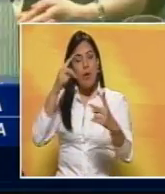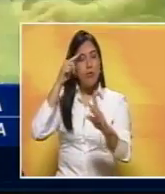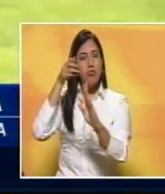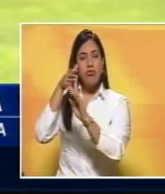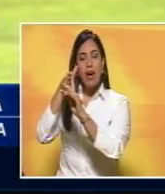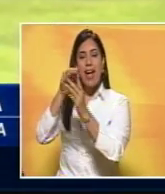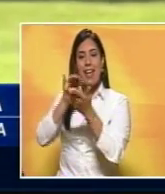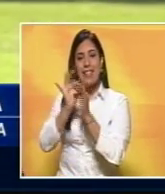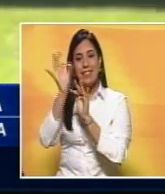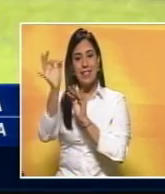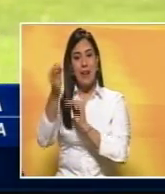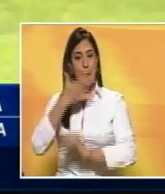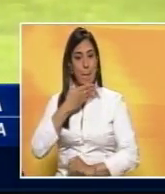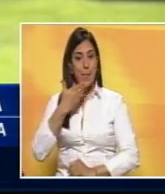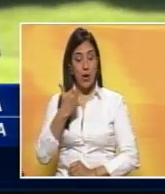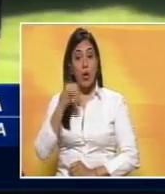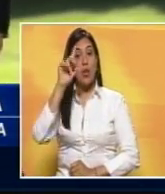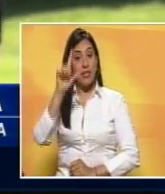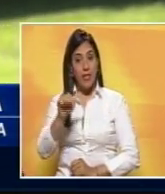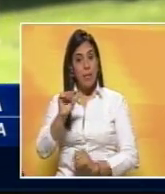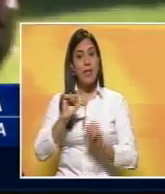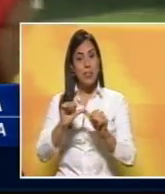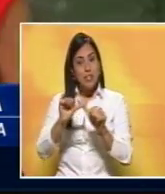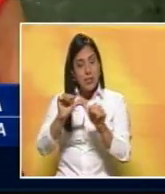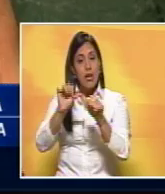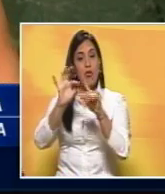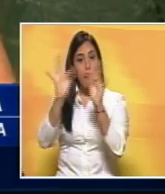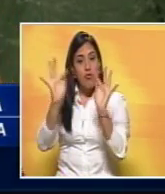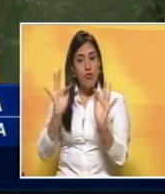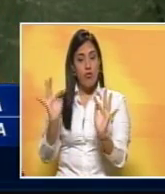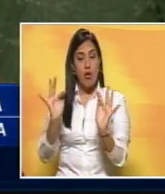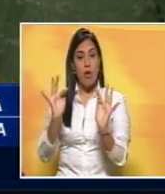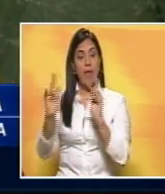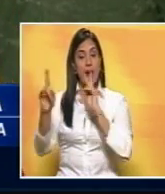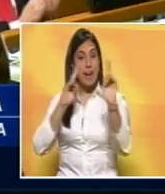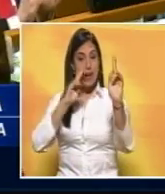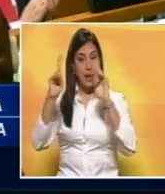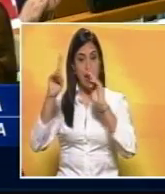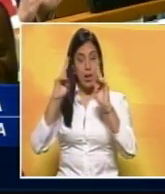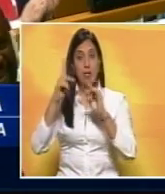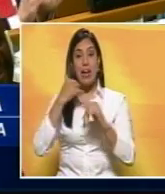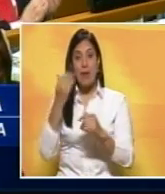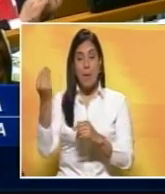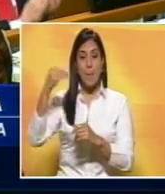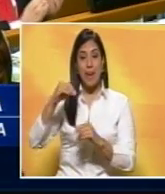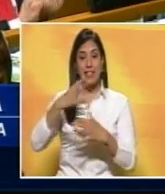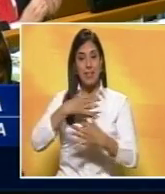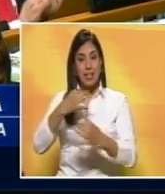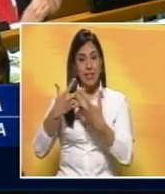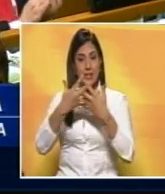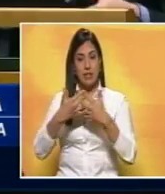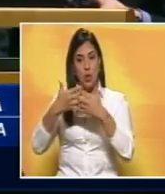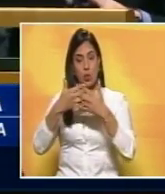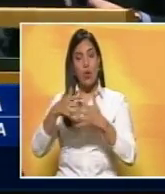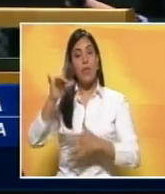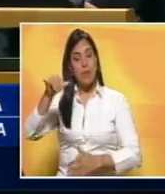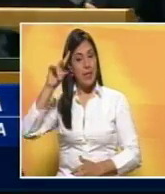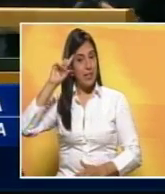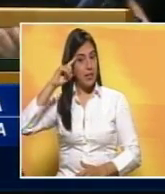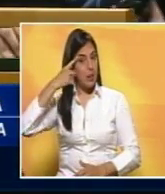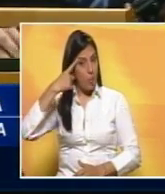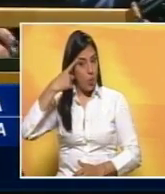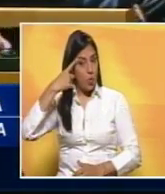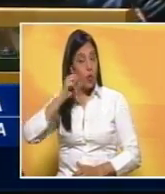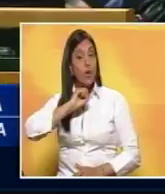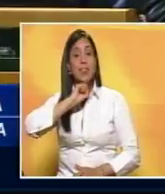enfoque hacia la isla, al tiempo que se mantienen aquellos aspectos de la relación que sirven a los intereses de Estados Unidos. Asimismo, recordó